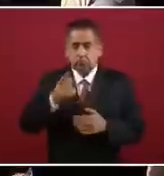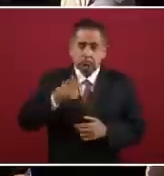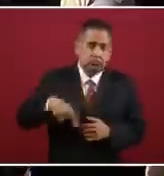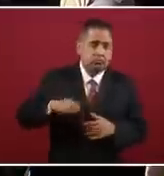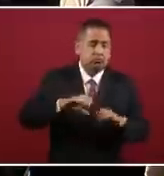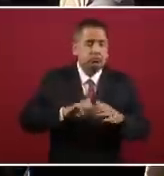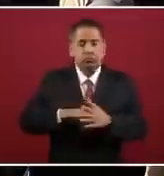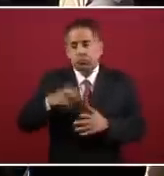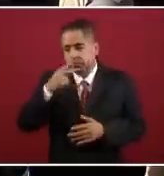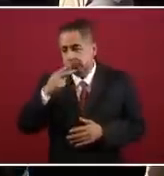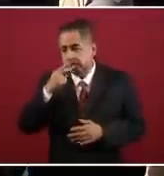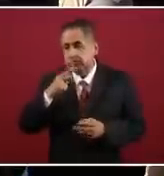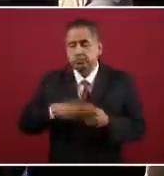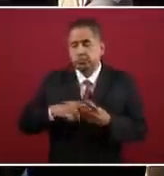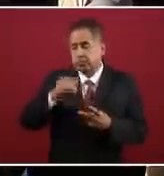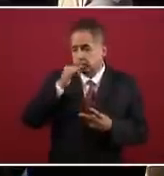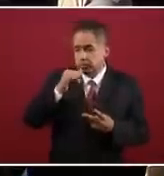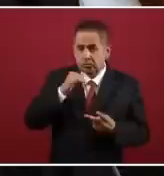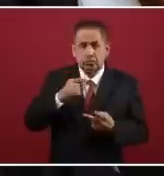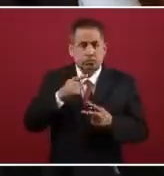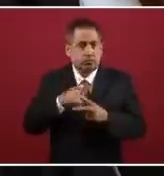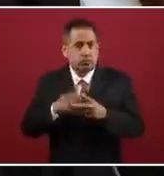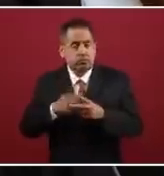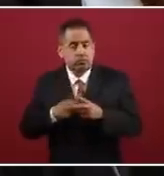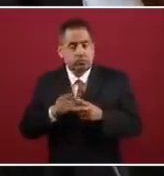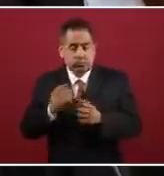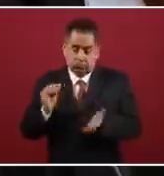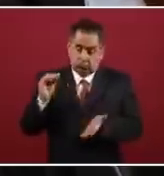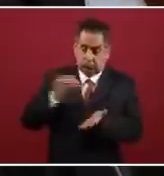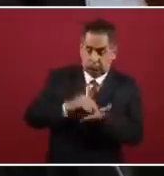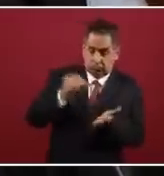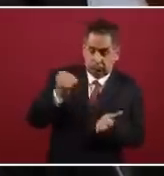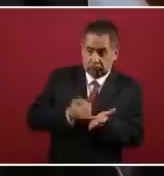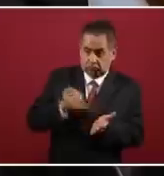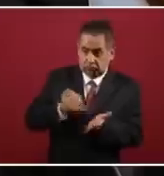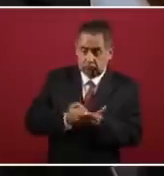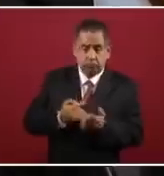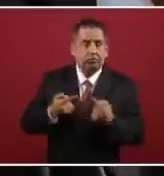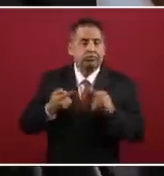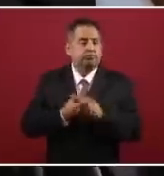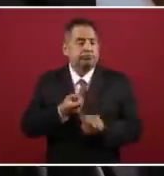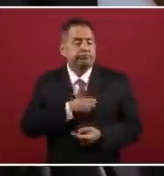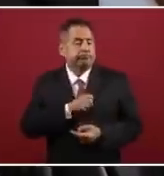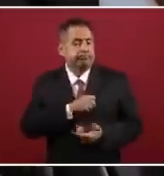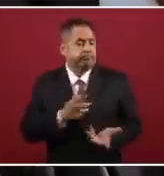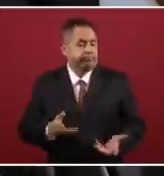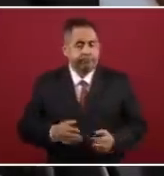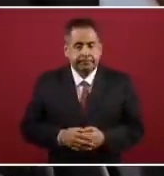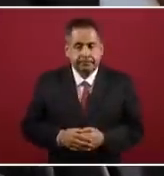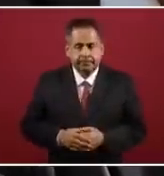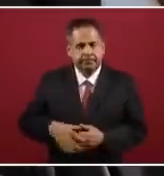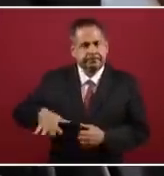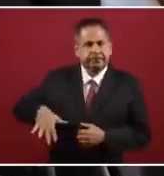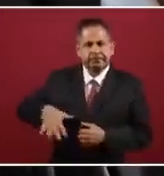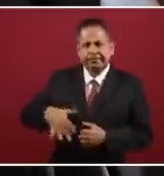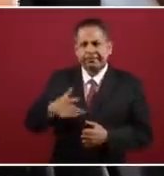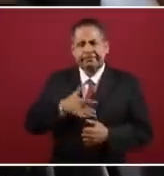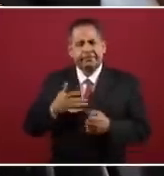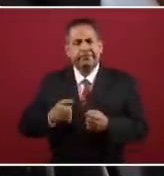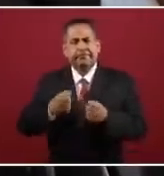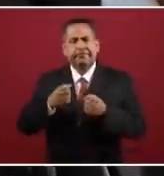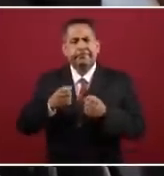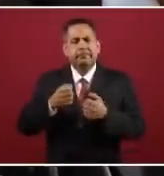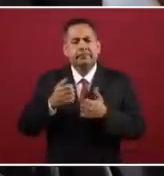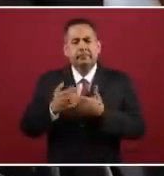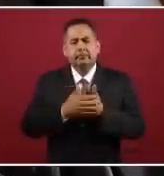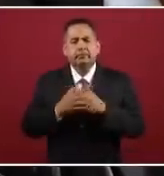como el tabaco, como el alcohol, que también repercuten en la salud pública? Y eso por un lado. Y por otro lado, acaban de mencionar lo de la seguridad pública, lo de la seguridad